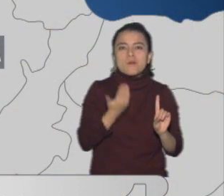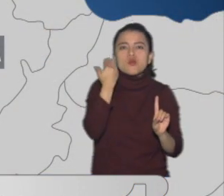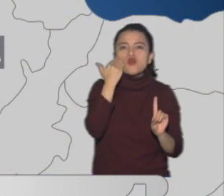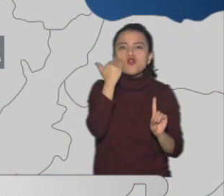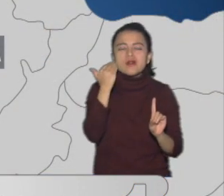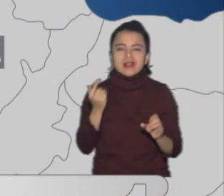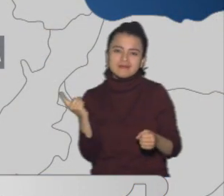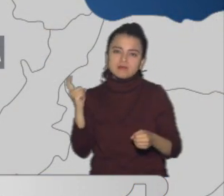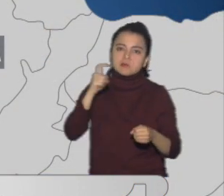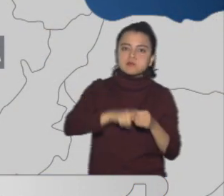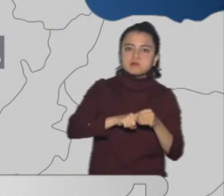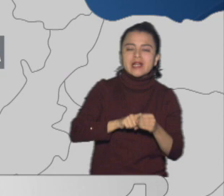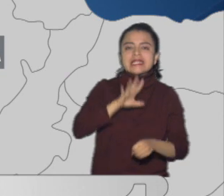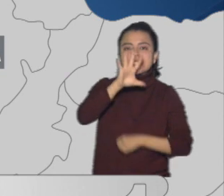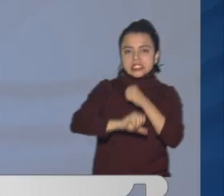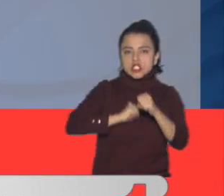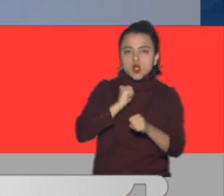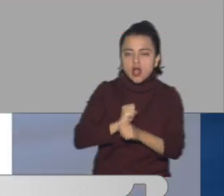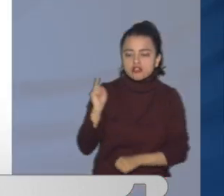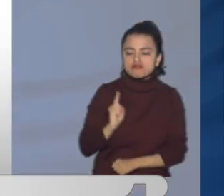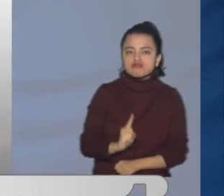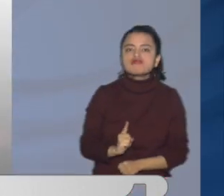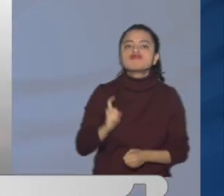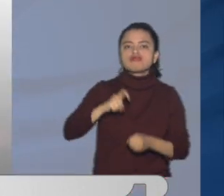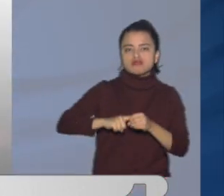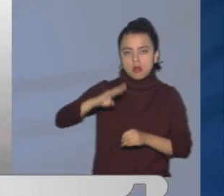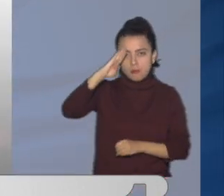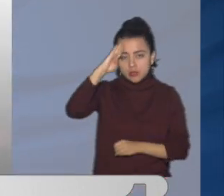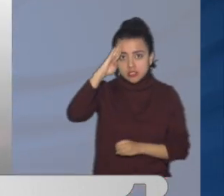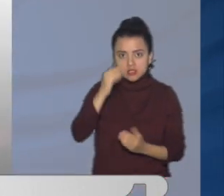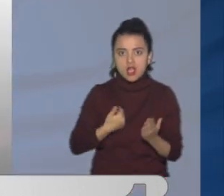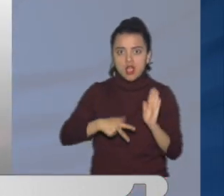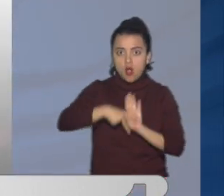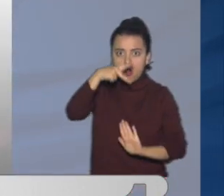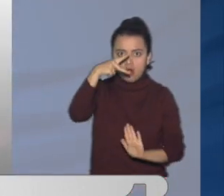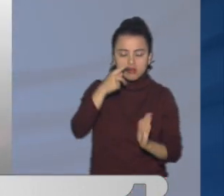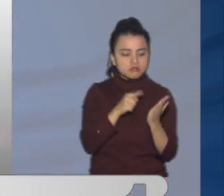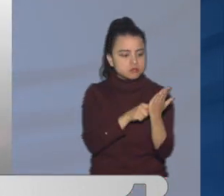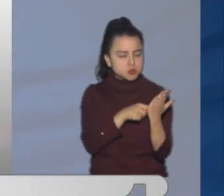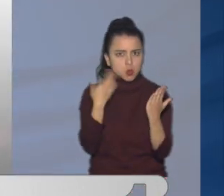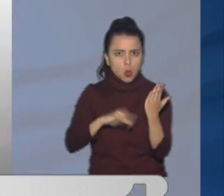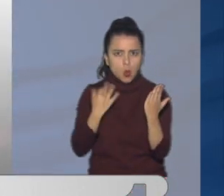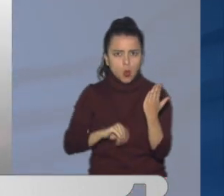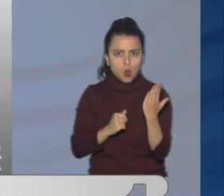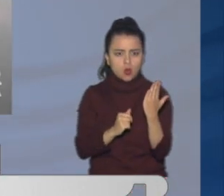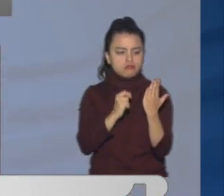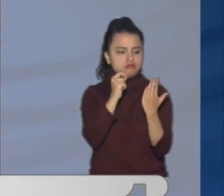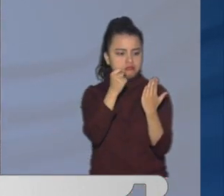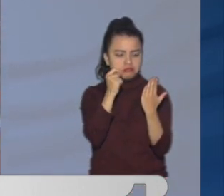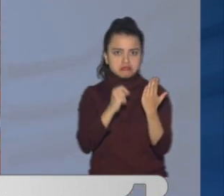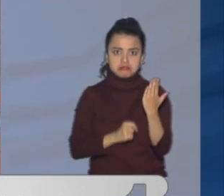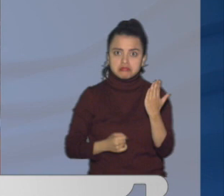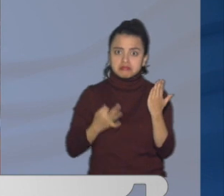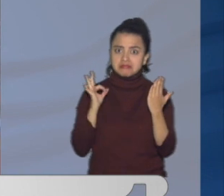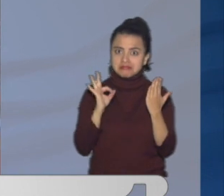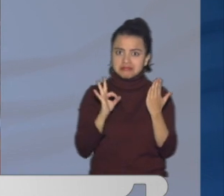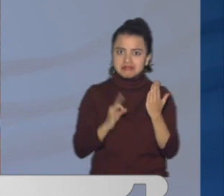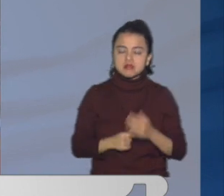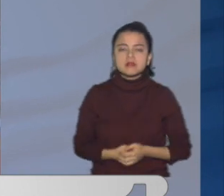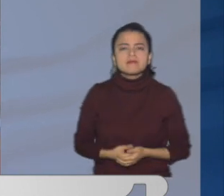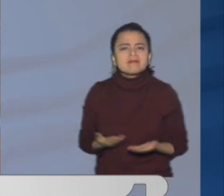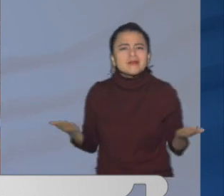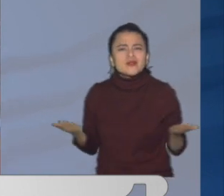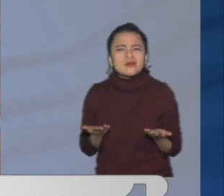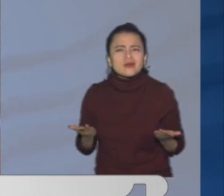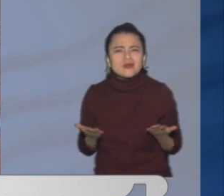institución y contaba con varias condecoraciones y felicitaciones en su hoja de vida. Hay que decir que este ataque a bala se presentó en el barrio El